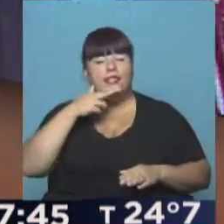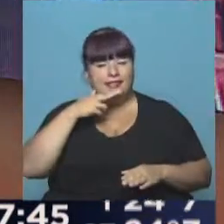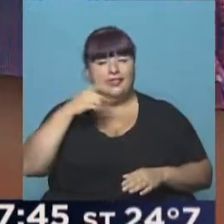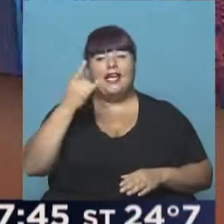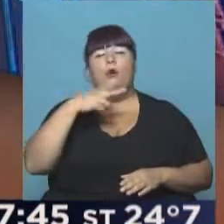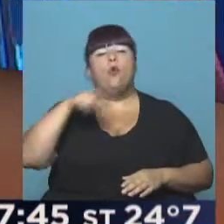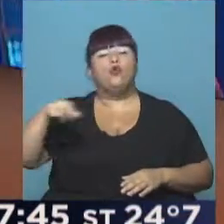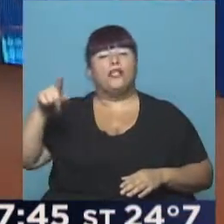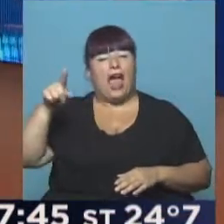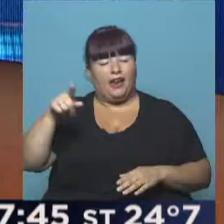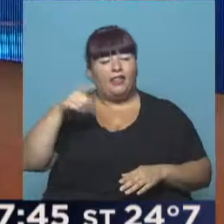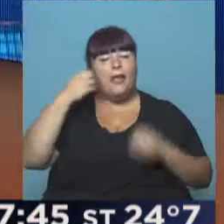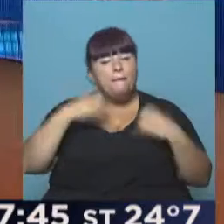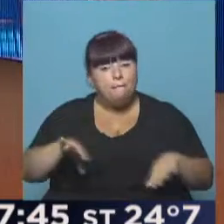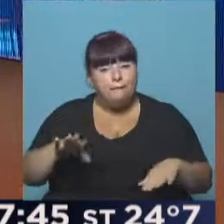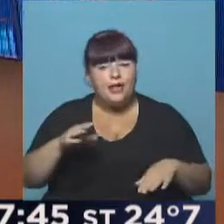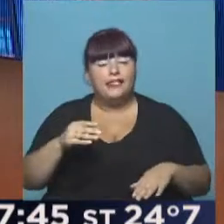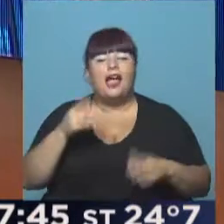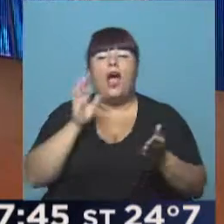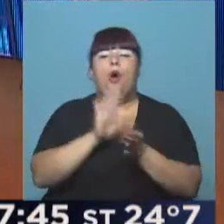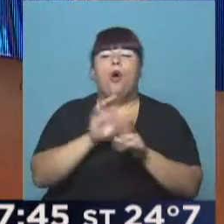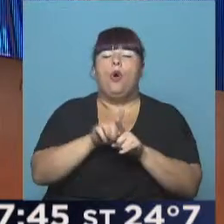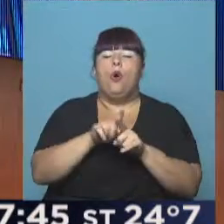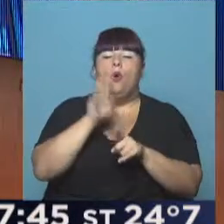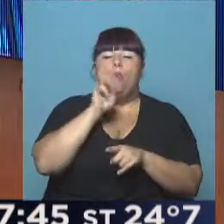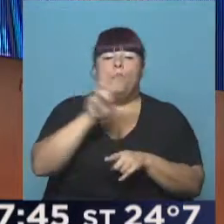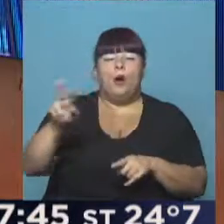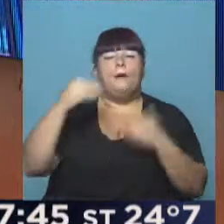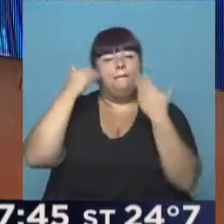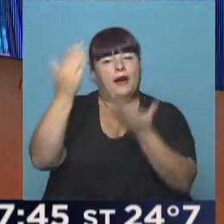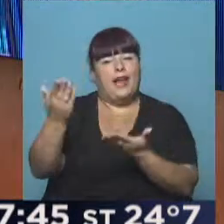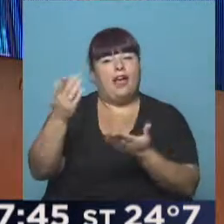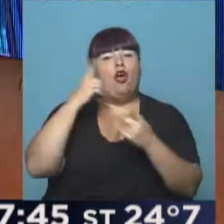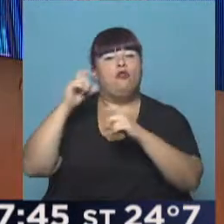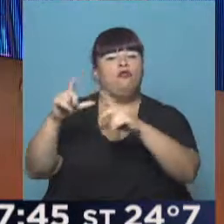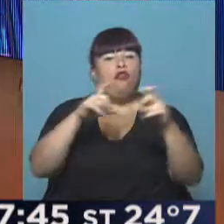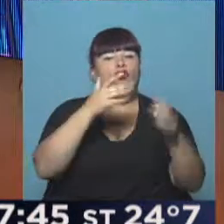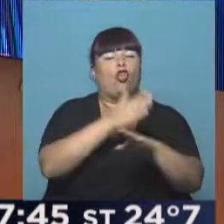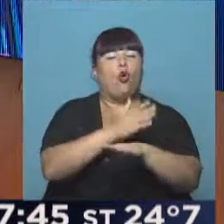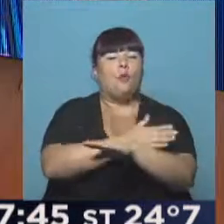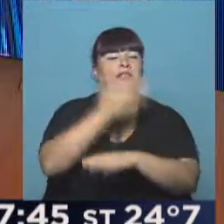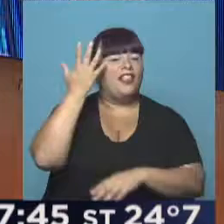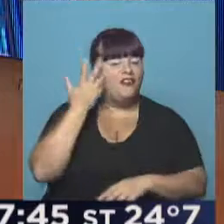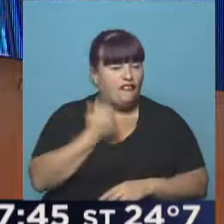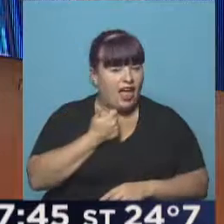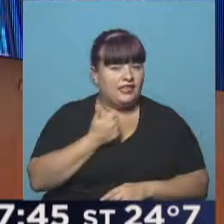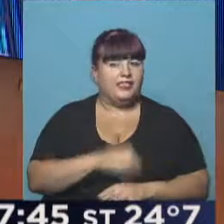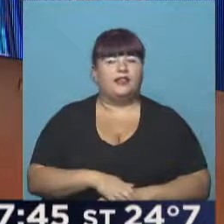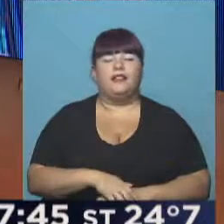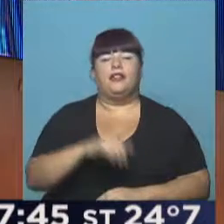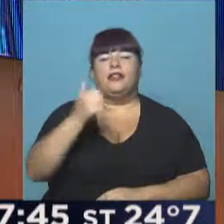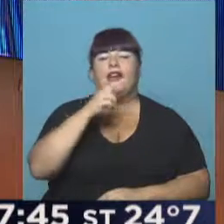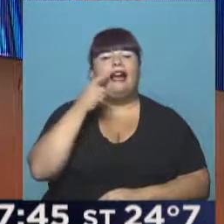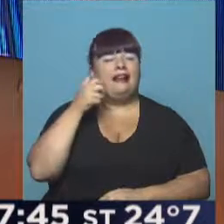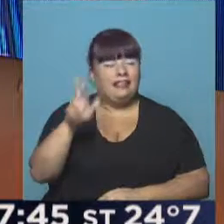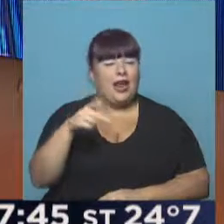de la Usina del Arte, que inicia con una muestra dedicada al fotógrafo y documentalista francés Henri